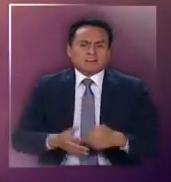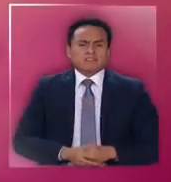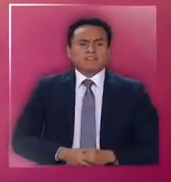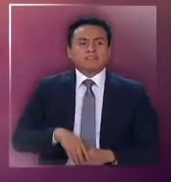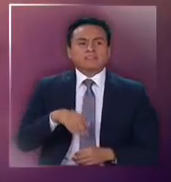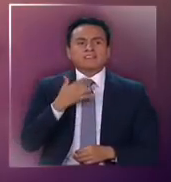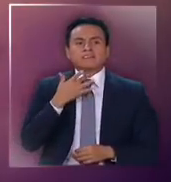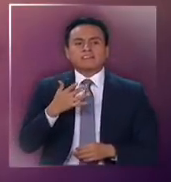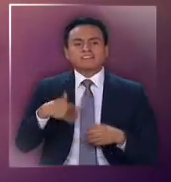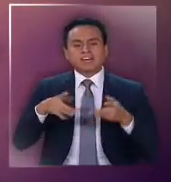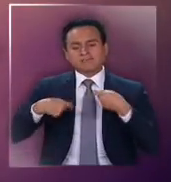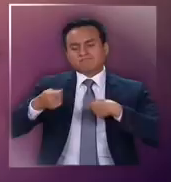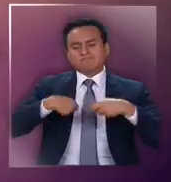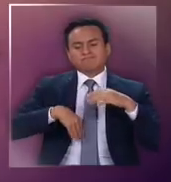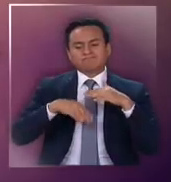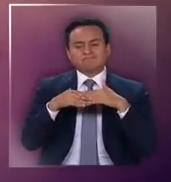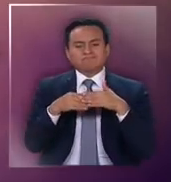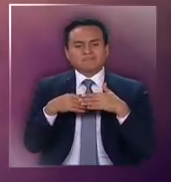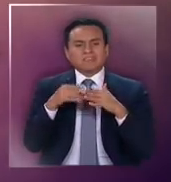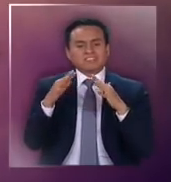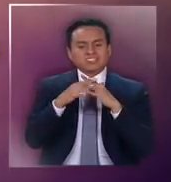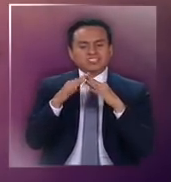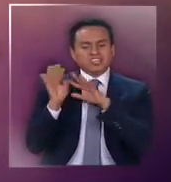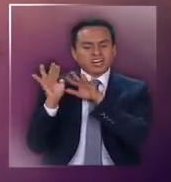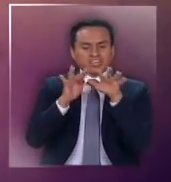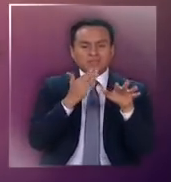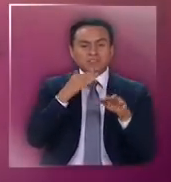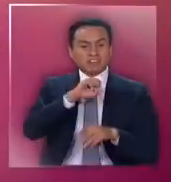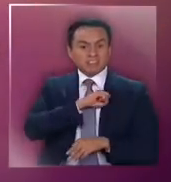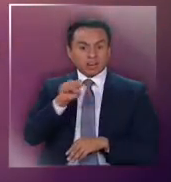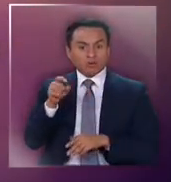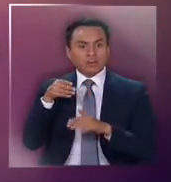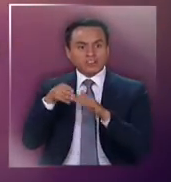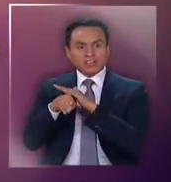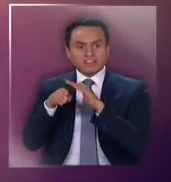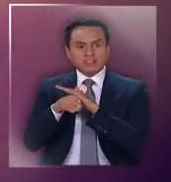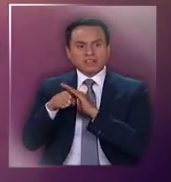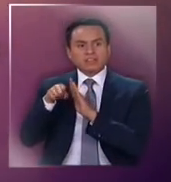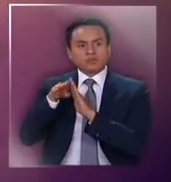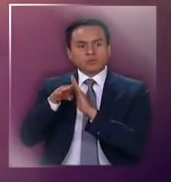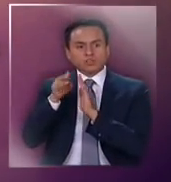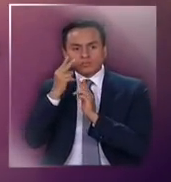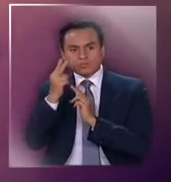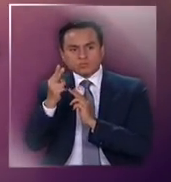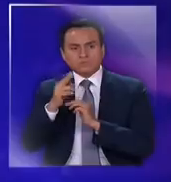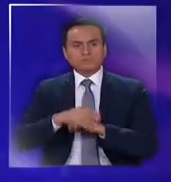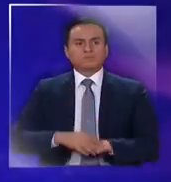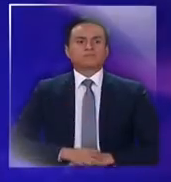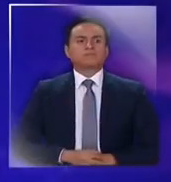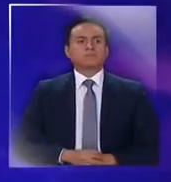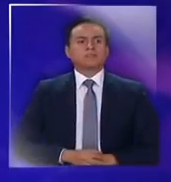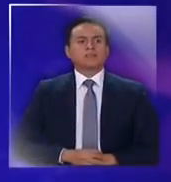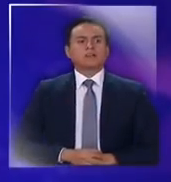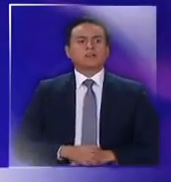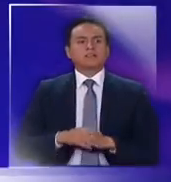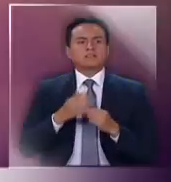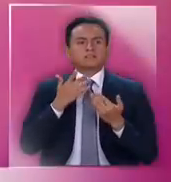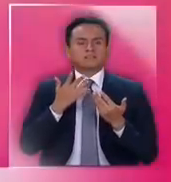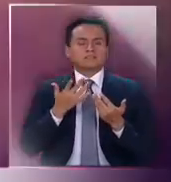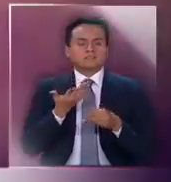Ya tiene agotado su show en Chillán y para Santiago las entradas pide los descuentos. Es que